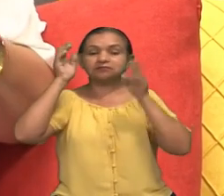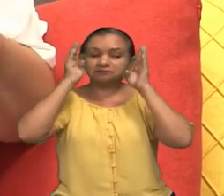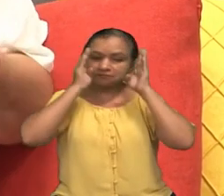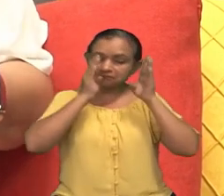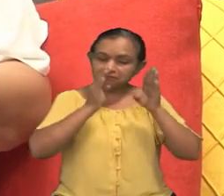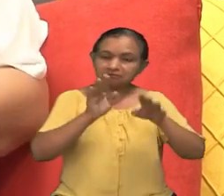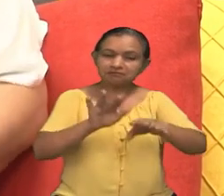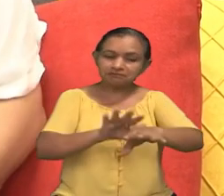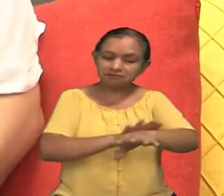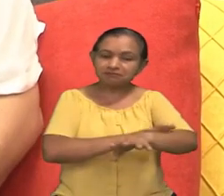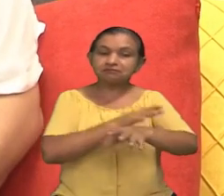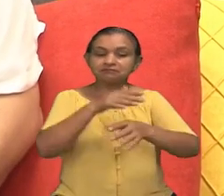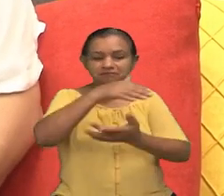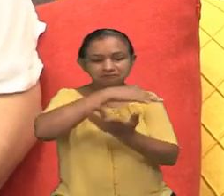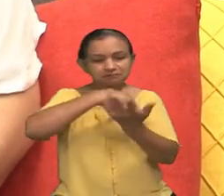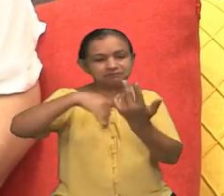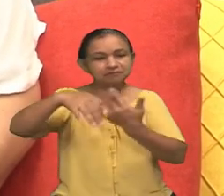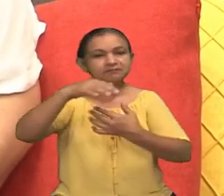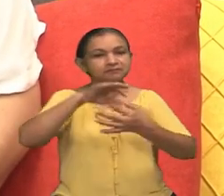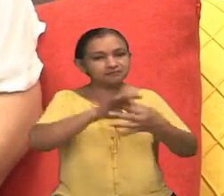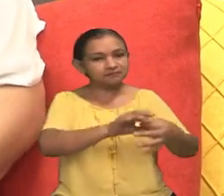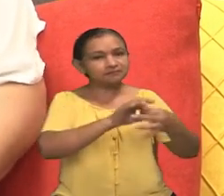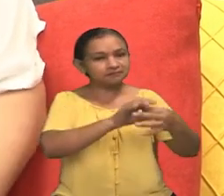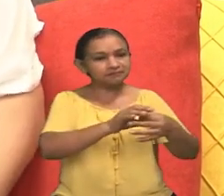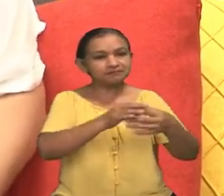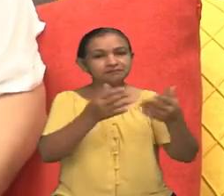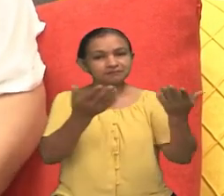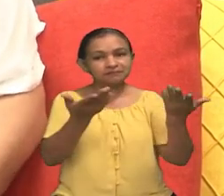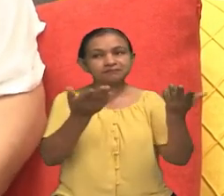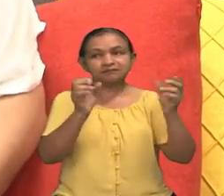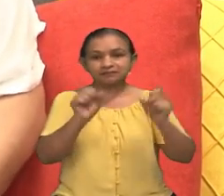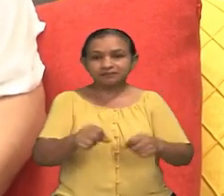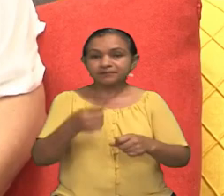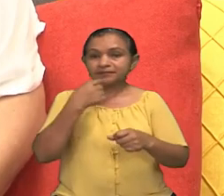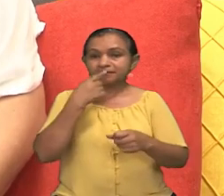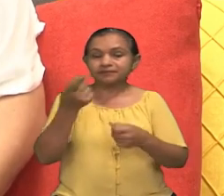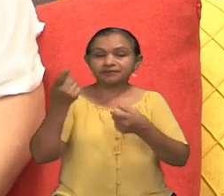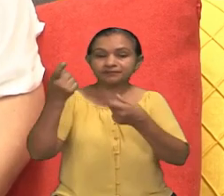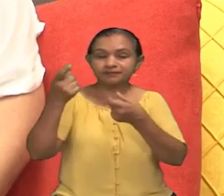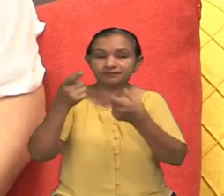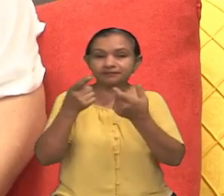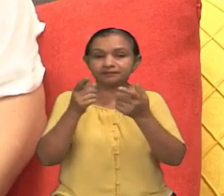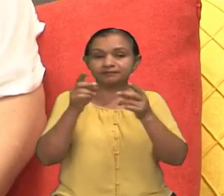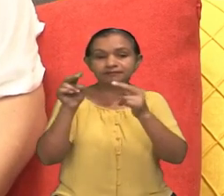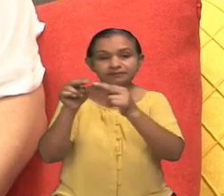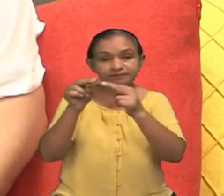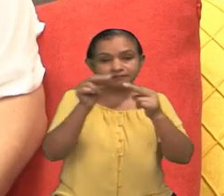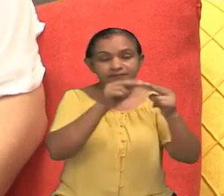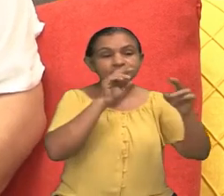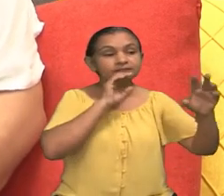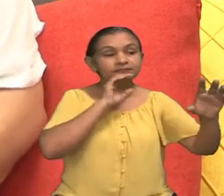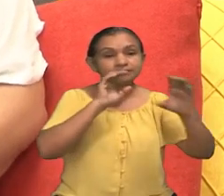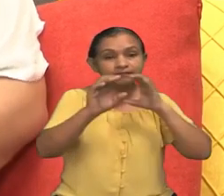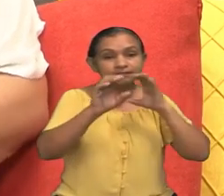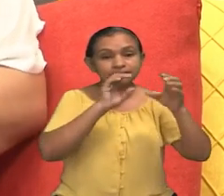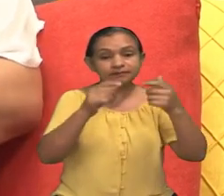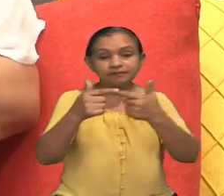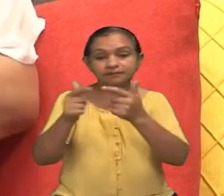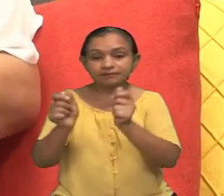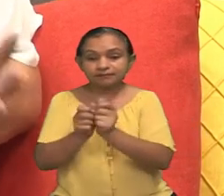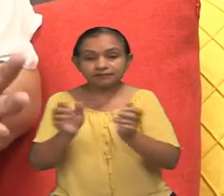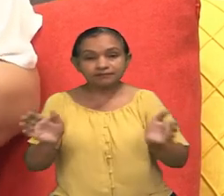se sienten involucrados. Nosotros, con coordinaciones con la Promotoría Solidaria, con